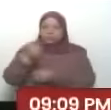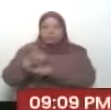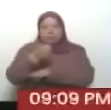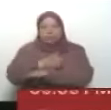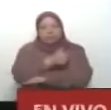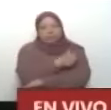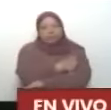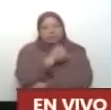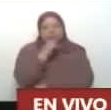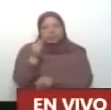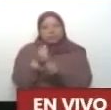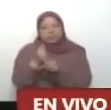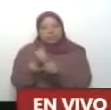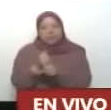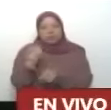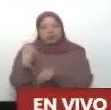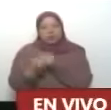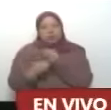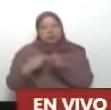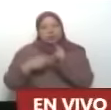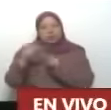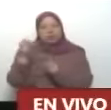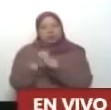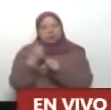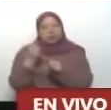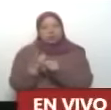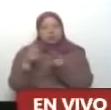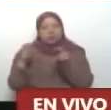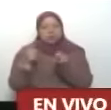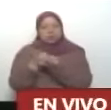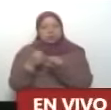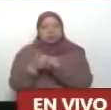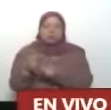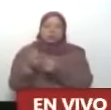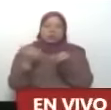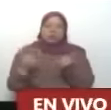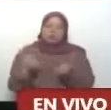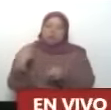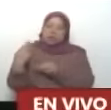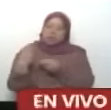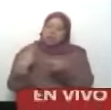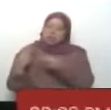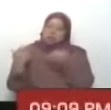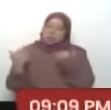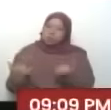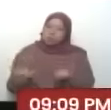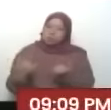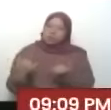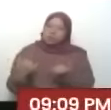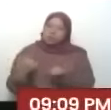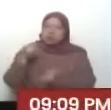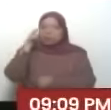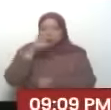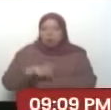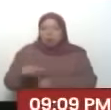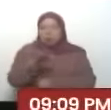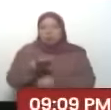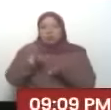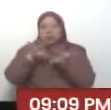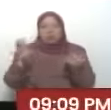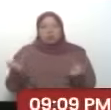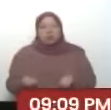centro de votación. ¿Cómo se construye el Congreso de la nueva época en las relaciones entre nuestros pueblos y los pueblos del